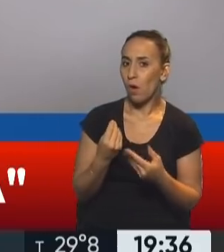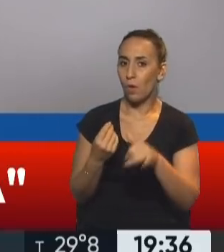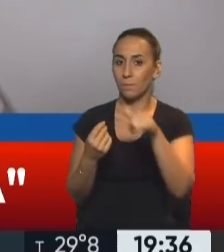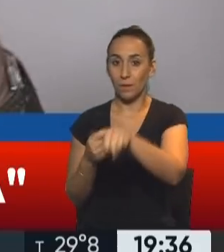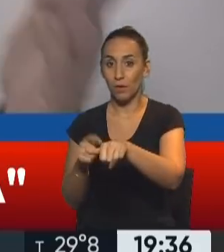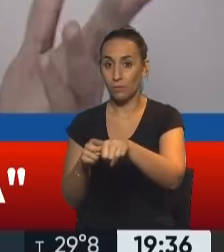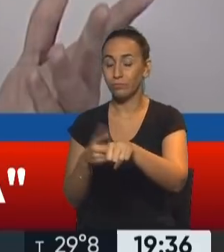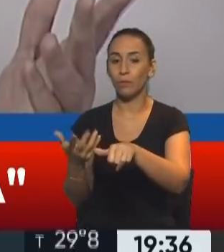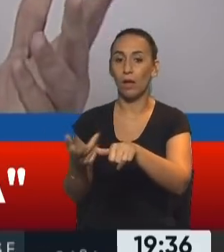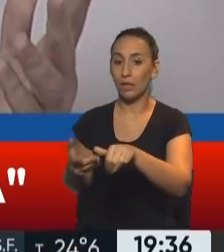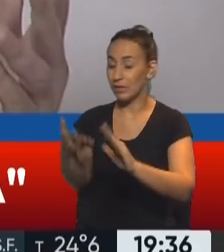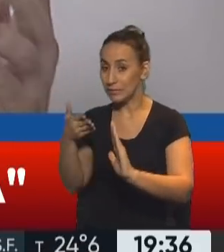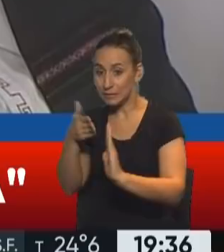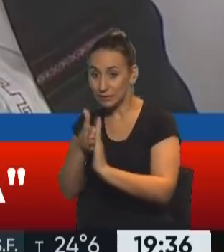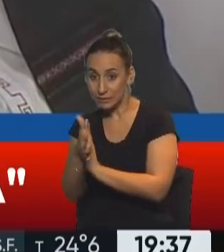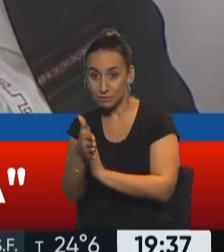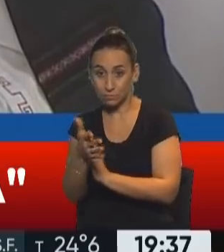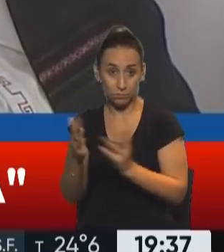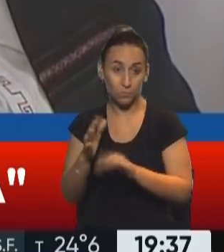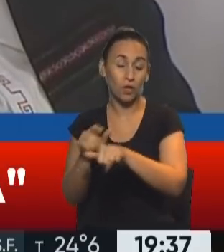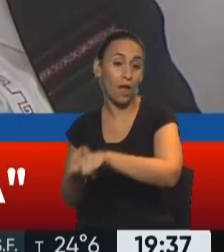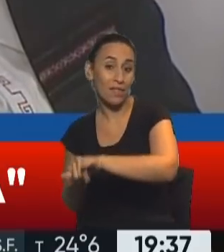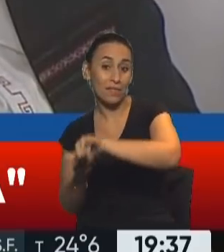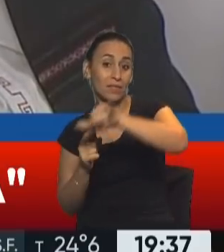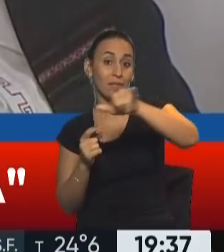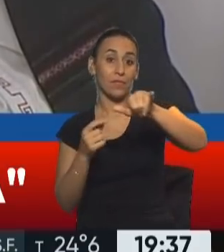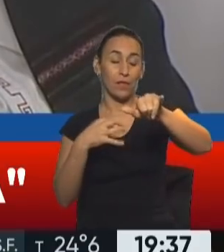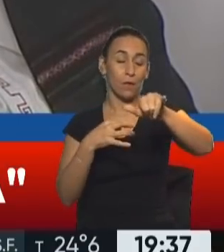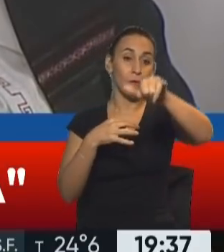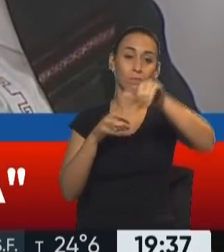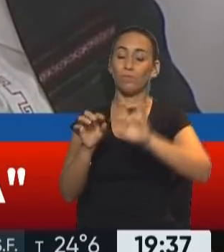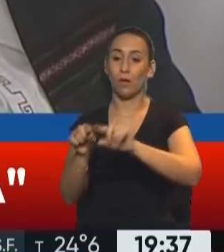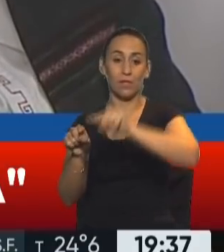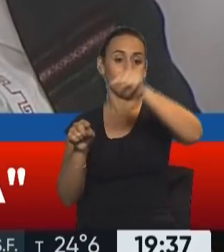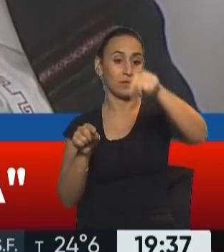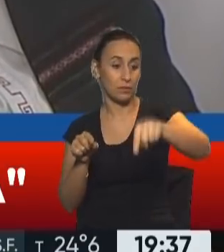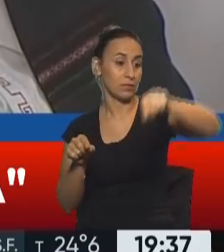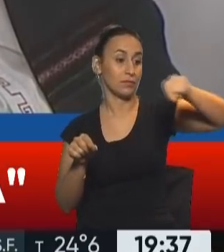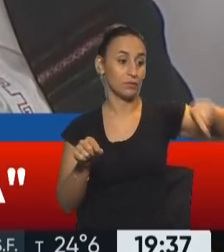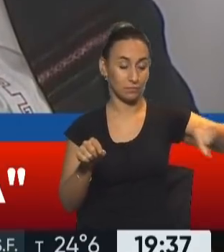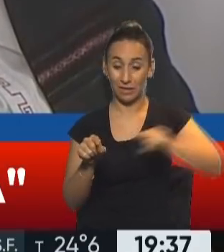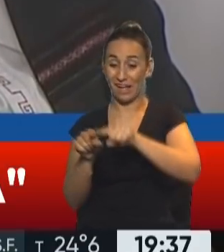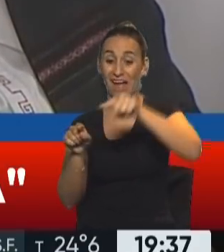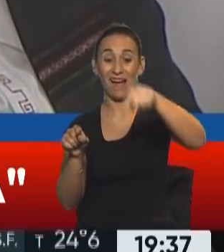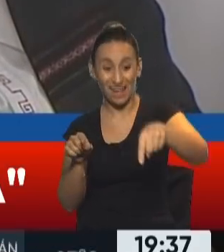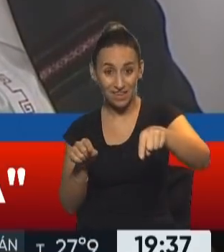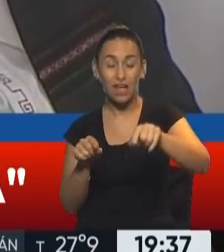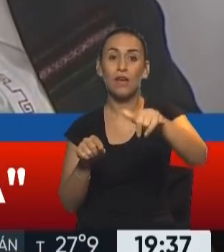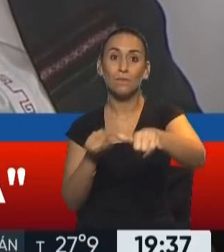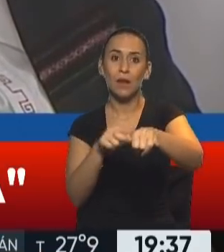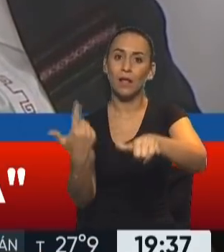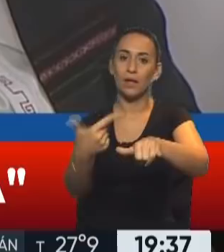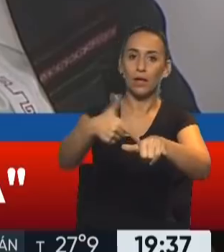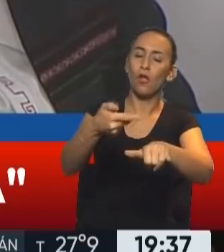aun cuando me habiliten la salida, tengo que hacer escala en algún lugar para que cargue combustible.